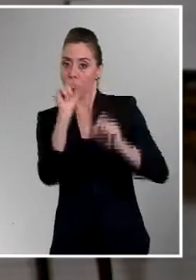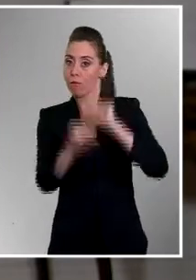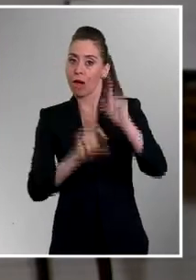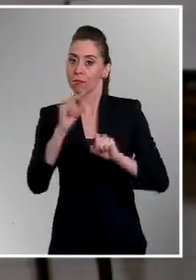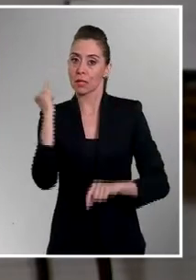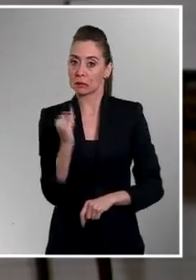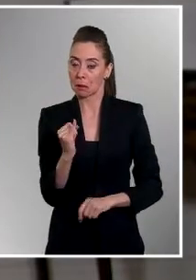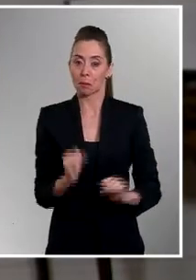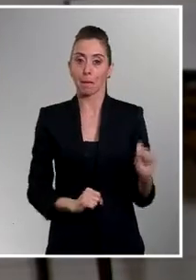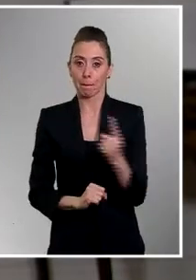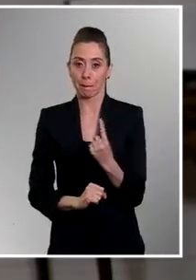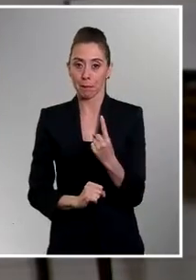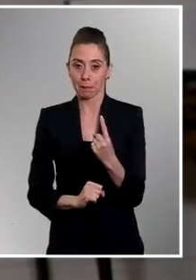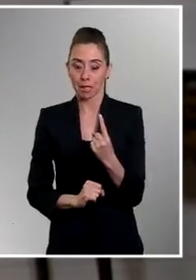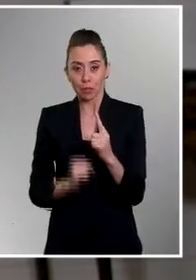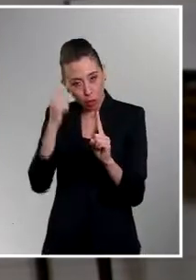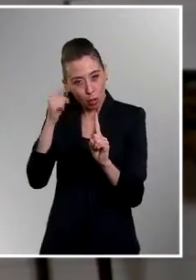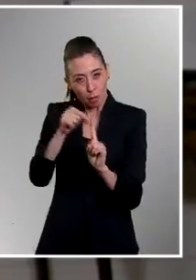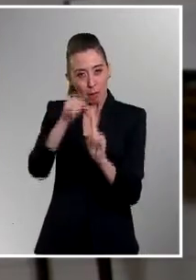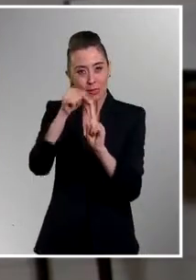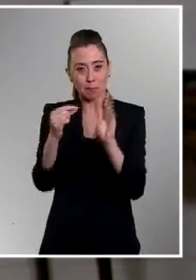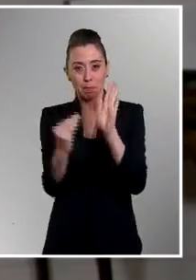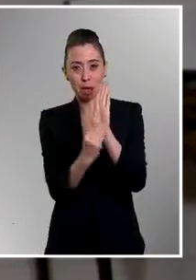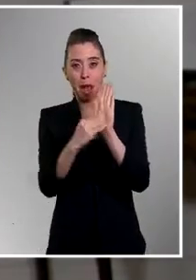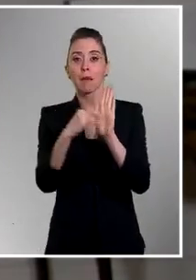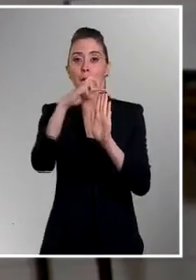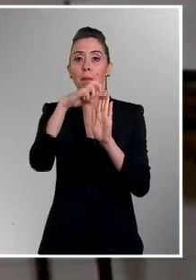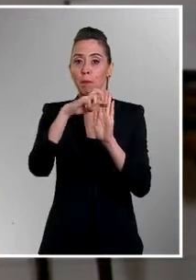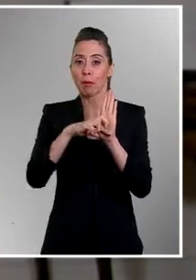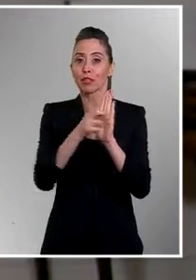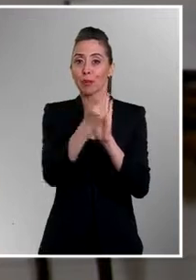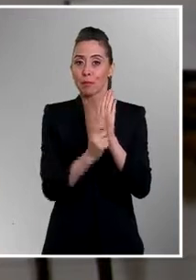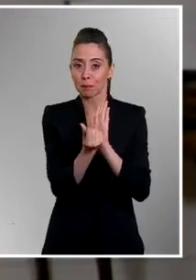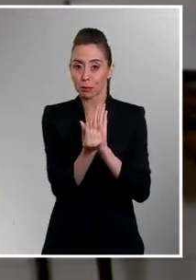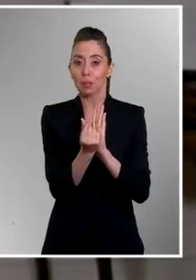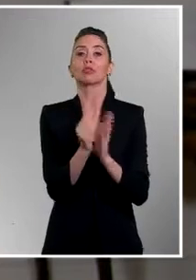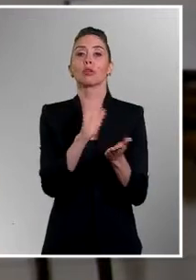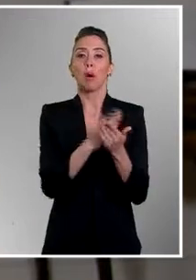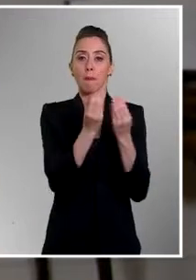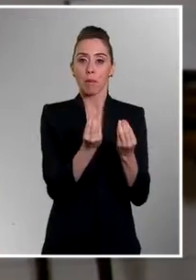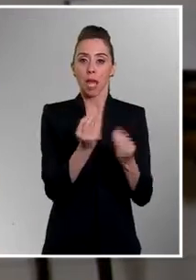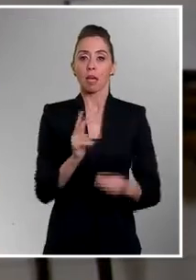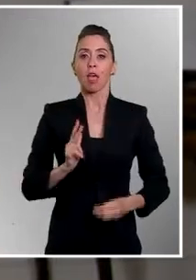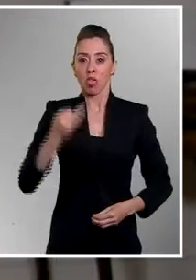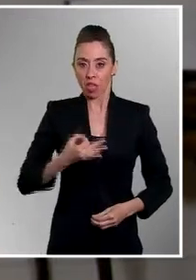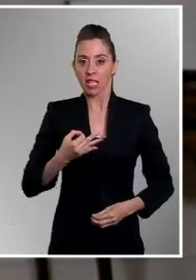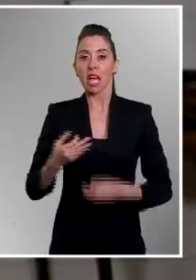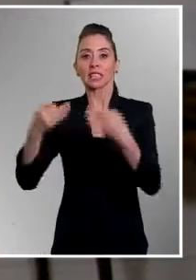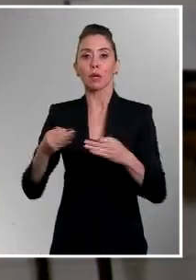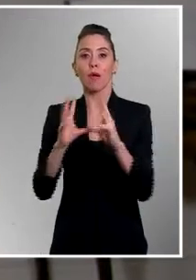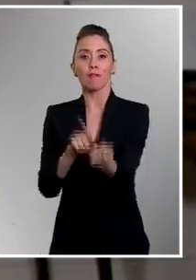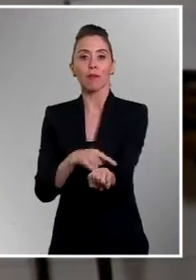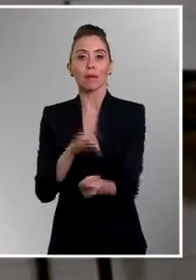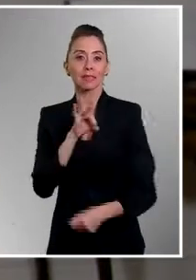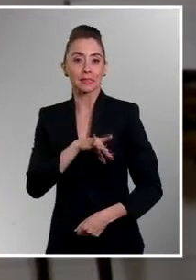en primer lugar hemos puesto en el centro este presupuesto el bienestar la dignidad y la seguridad de las familias chilenas y